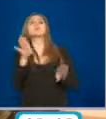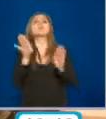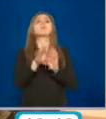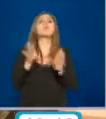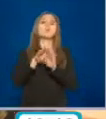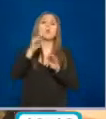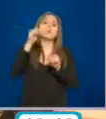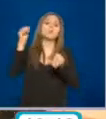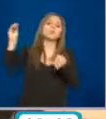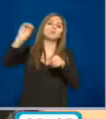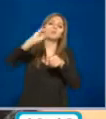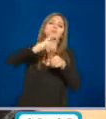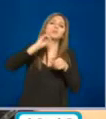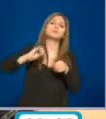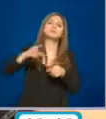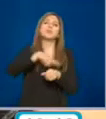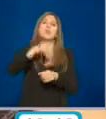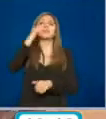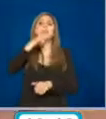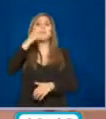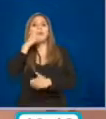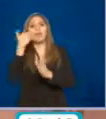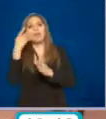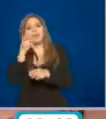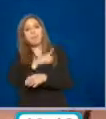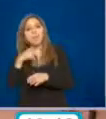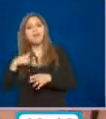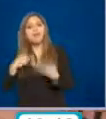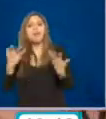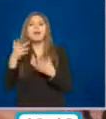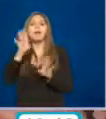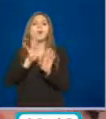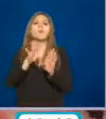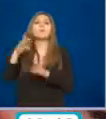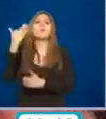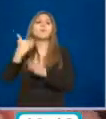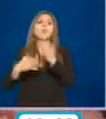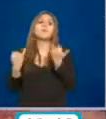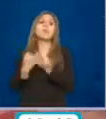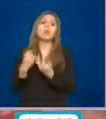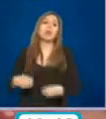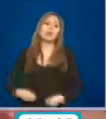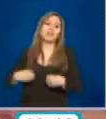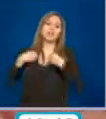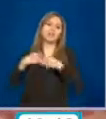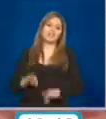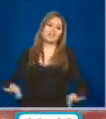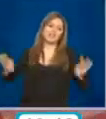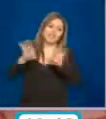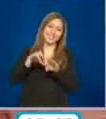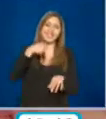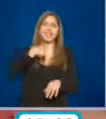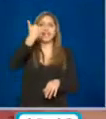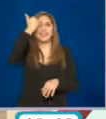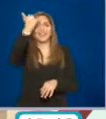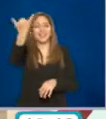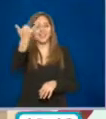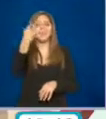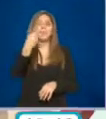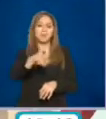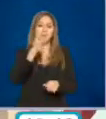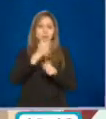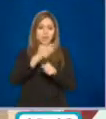vida. Exactamente. Qué poética. Claro. A ver, vamos a empezar a preparar, chef, y pasamos ahorita algo? platicamos un poco de